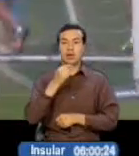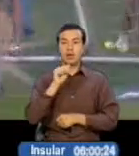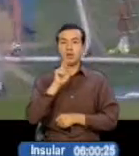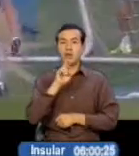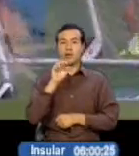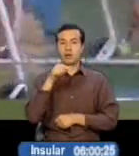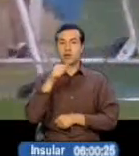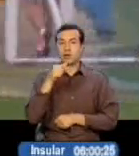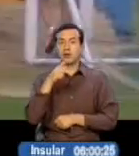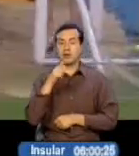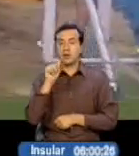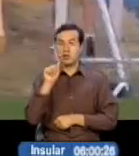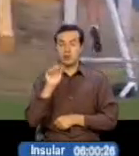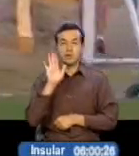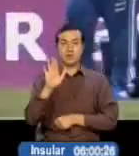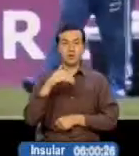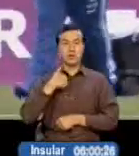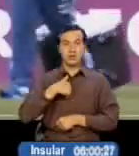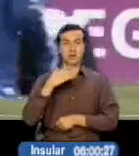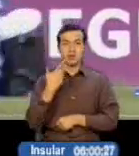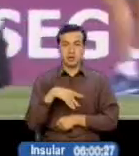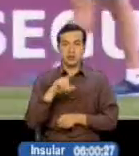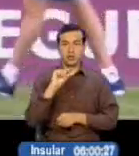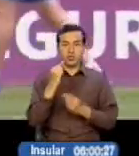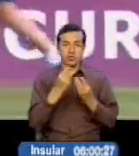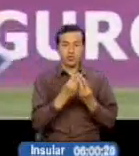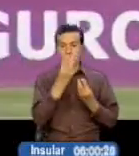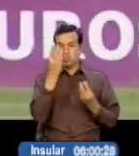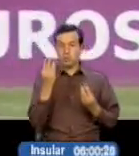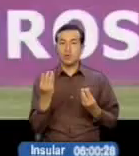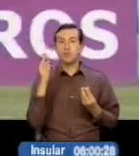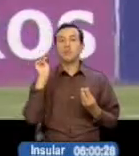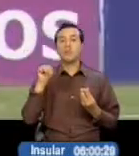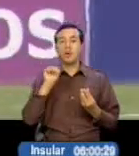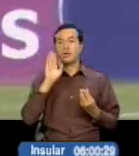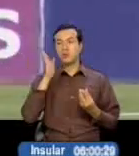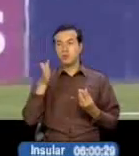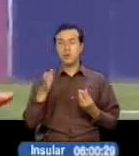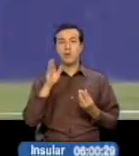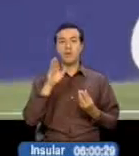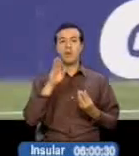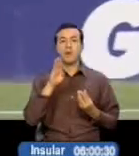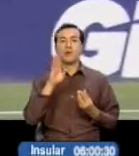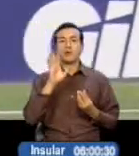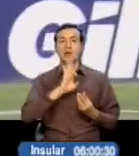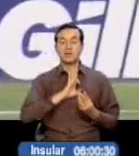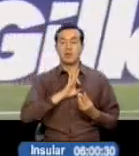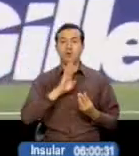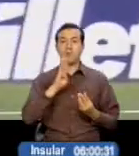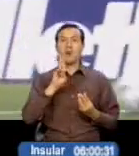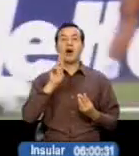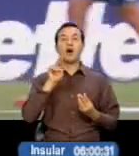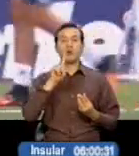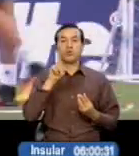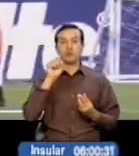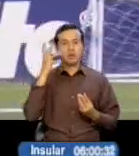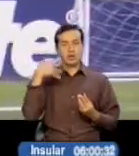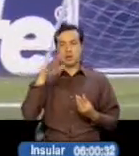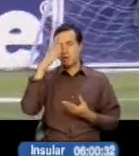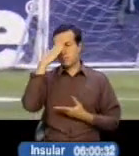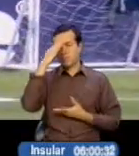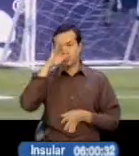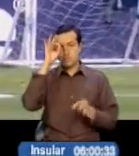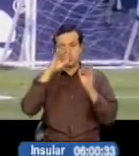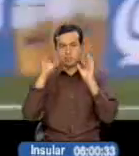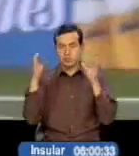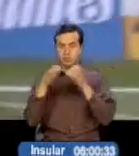su parte, Argentina llegó a Lima en dos grupos. Este martes, Edgardo Bauza ya tendrá a todos los escogidos y empezará